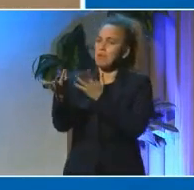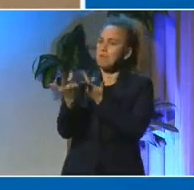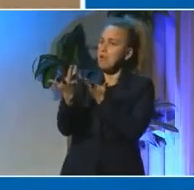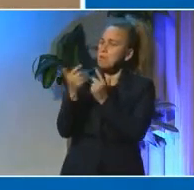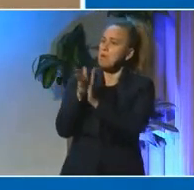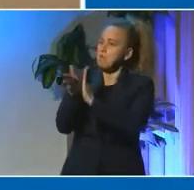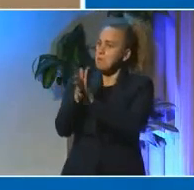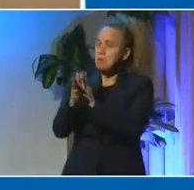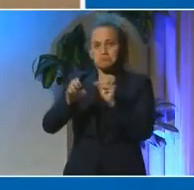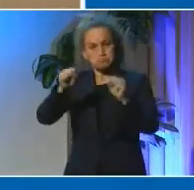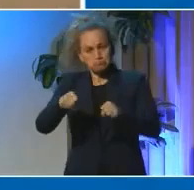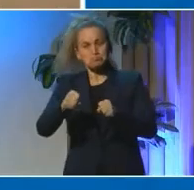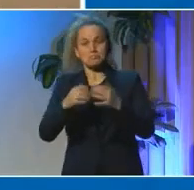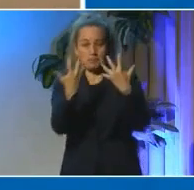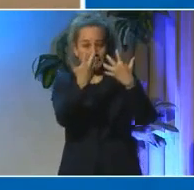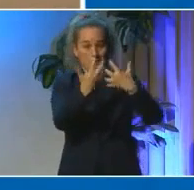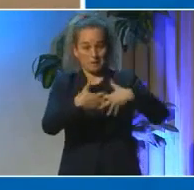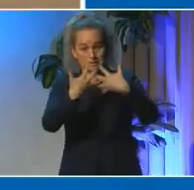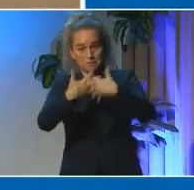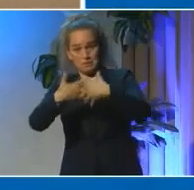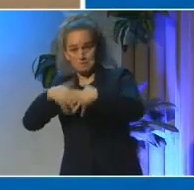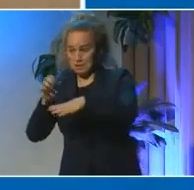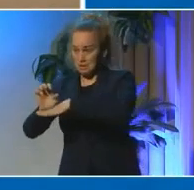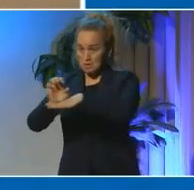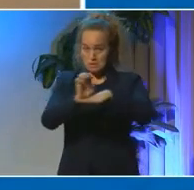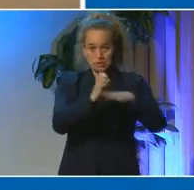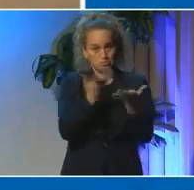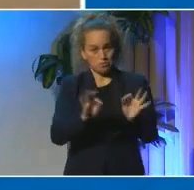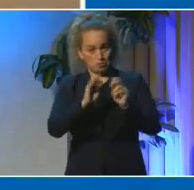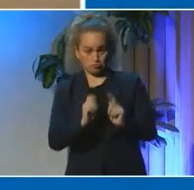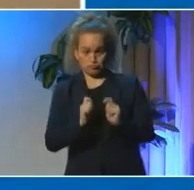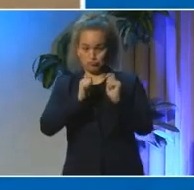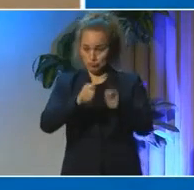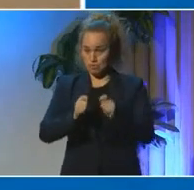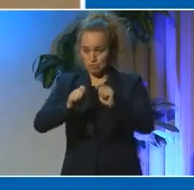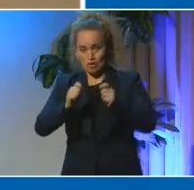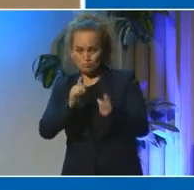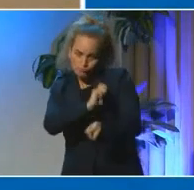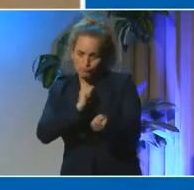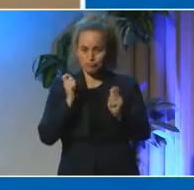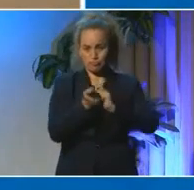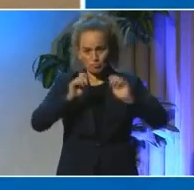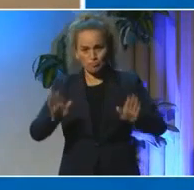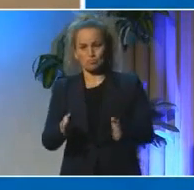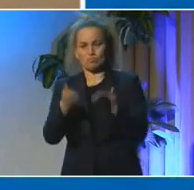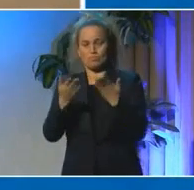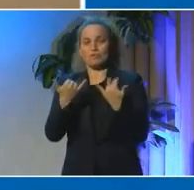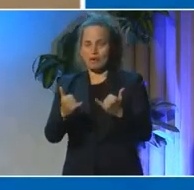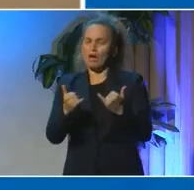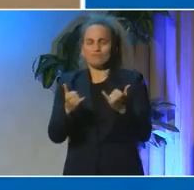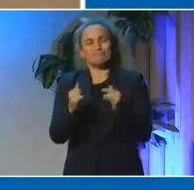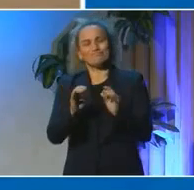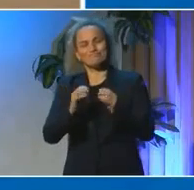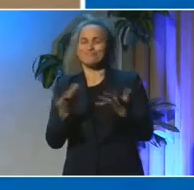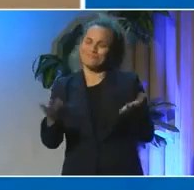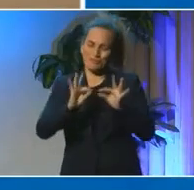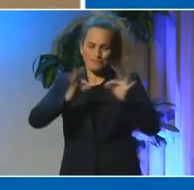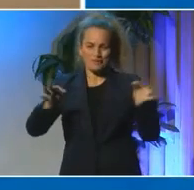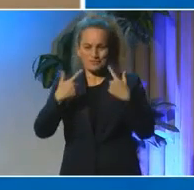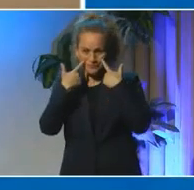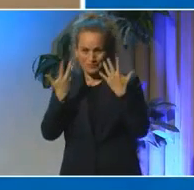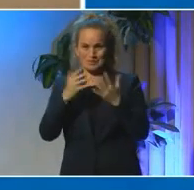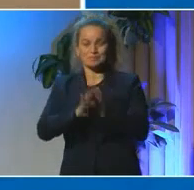finalmente las las empresas y los agentes tienen un rol como regenerar yo siempre lo pongo en estos términos coloquiales